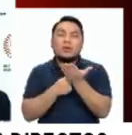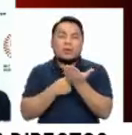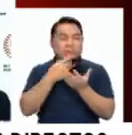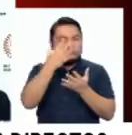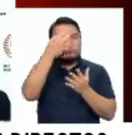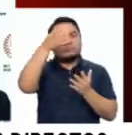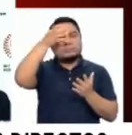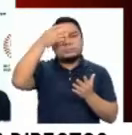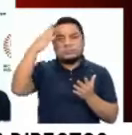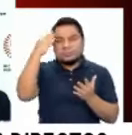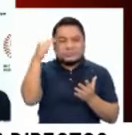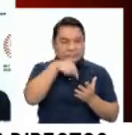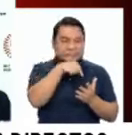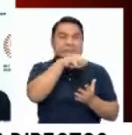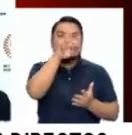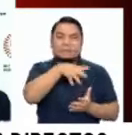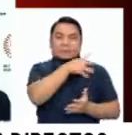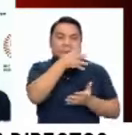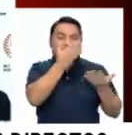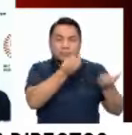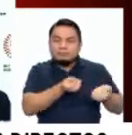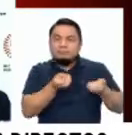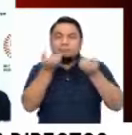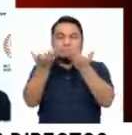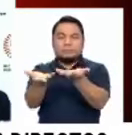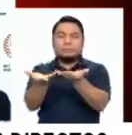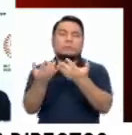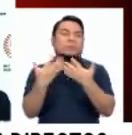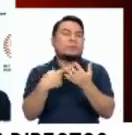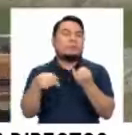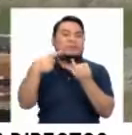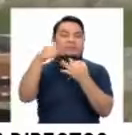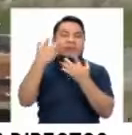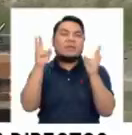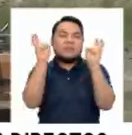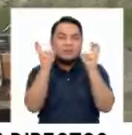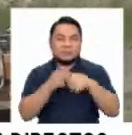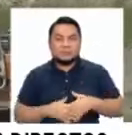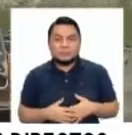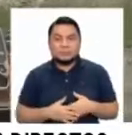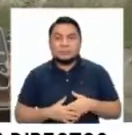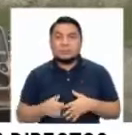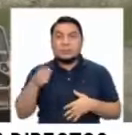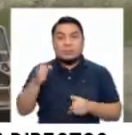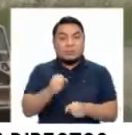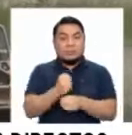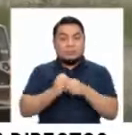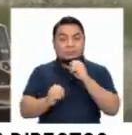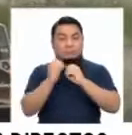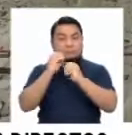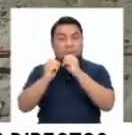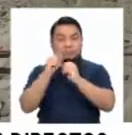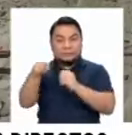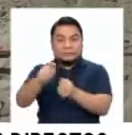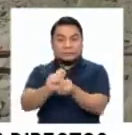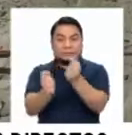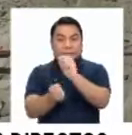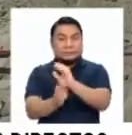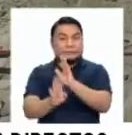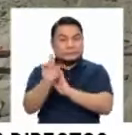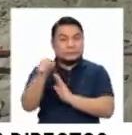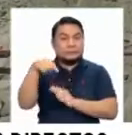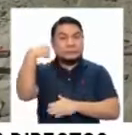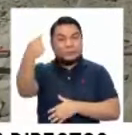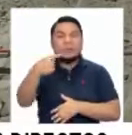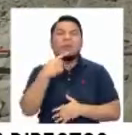darles elementos en las diferentes áreas. Entre las obras de la reconstrucción con cambios por realizar,